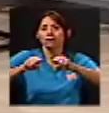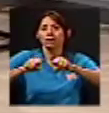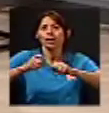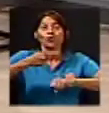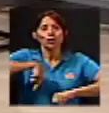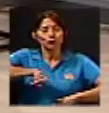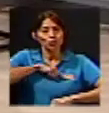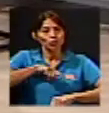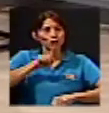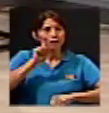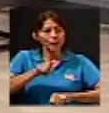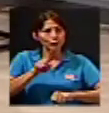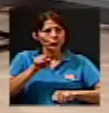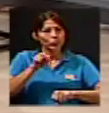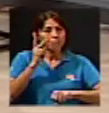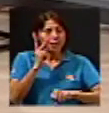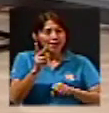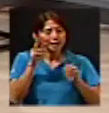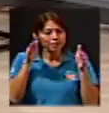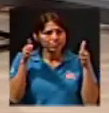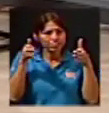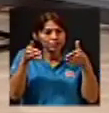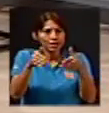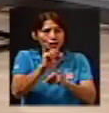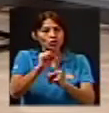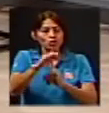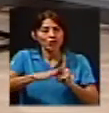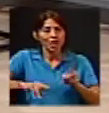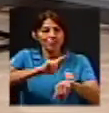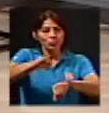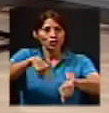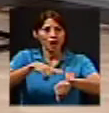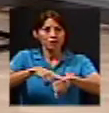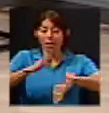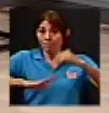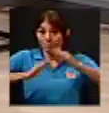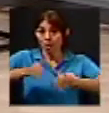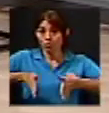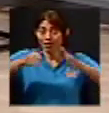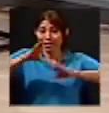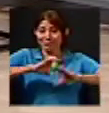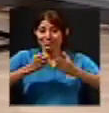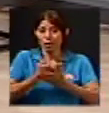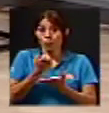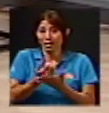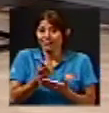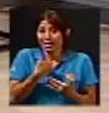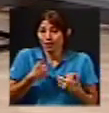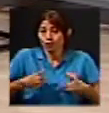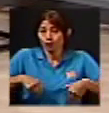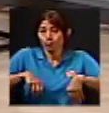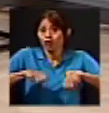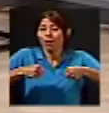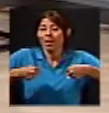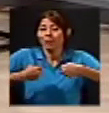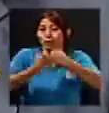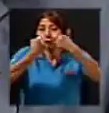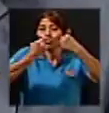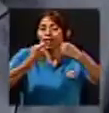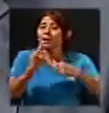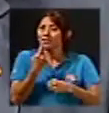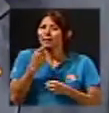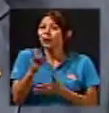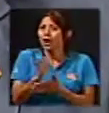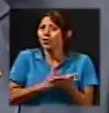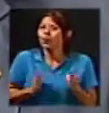la sociedad nacional. Y en la Facultad de Ciencias Económicas tenemos retos, le menciono algunos. Hay que ir profesionalizando